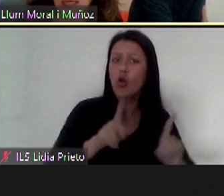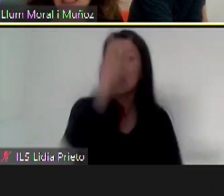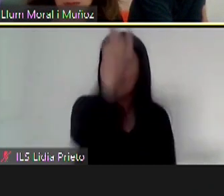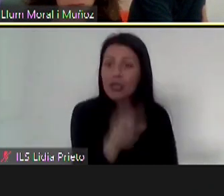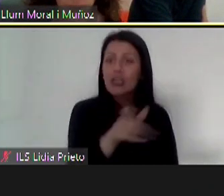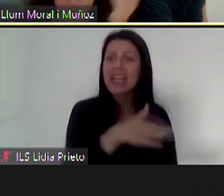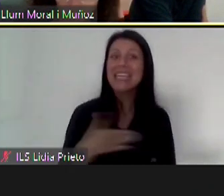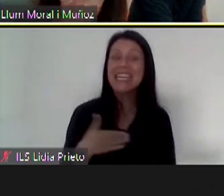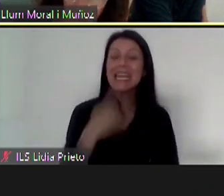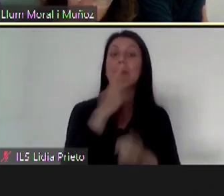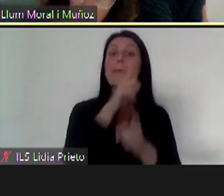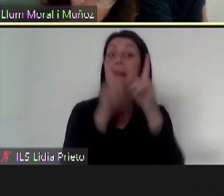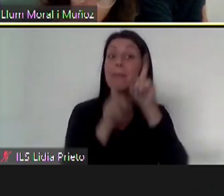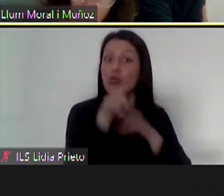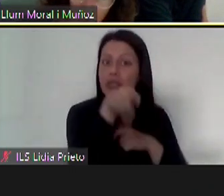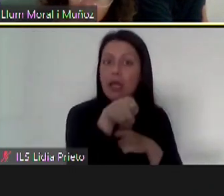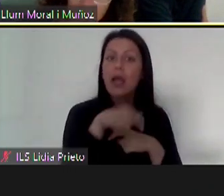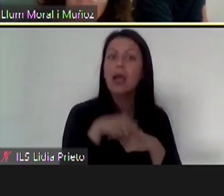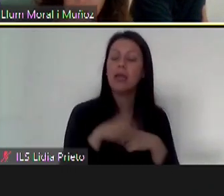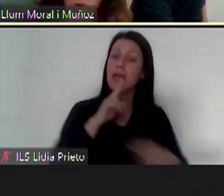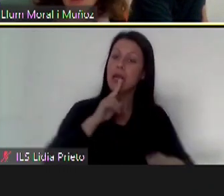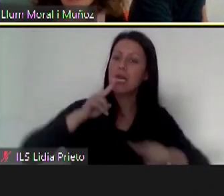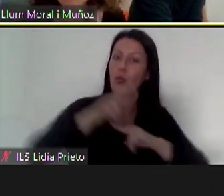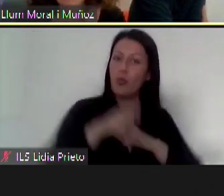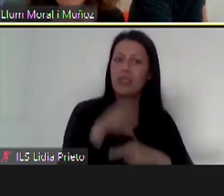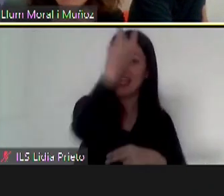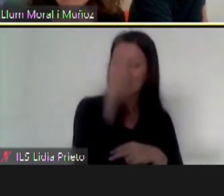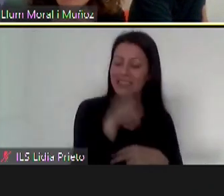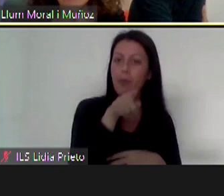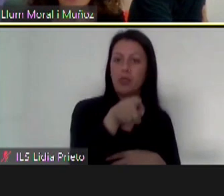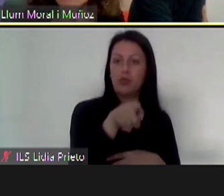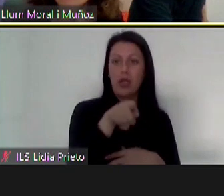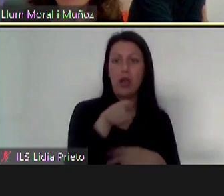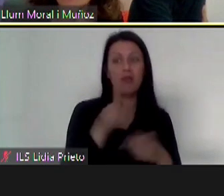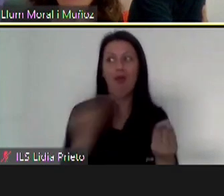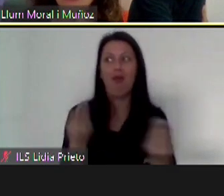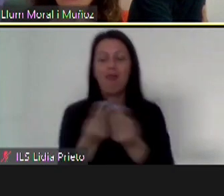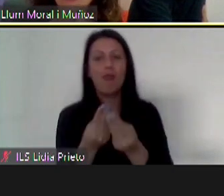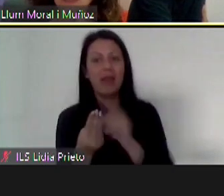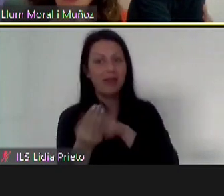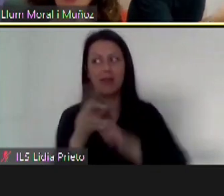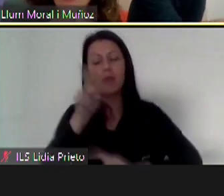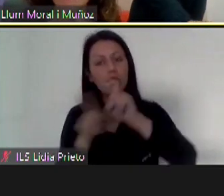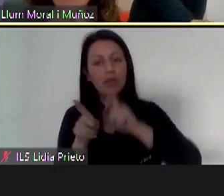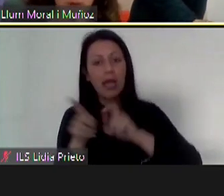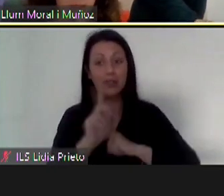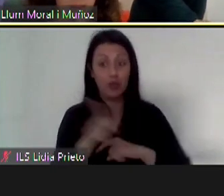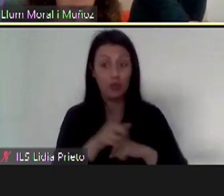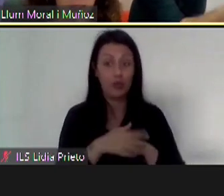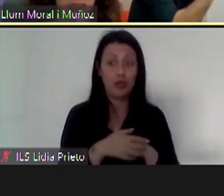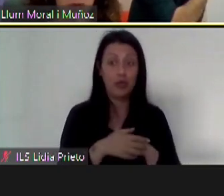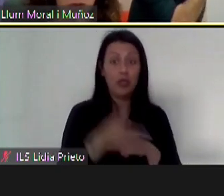expresarse ellas mismas. Ahí ha habido un cambio grande. Luego también los buenos resultados que daban el trabajar en la comunidad de